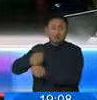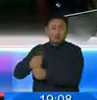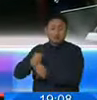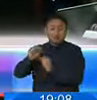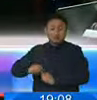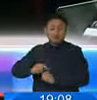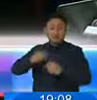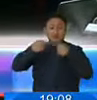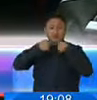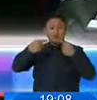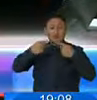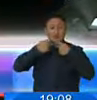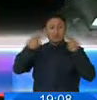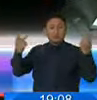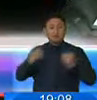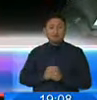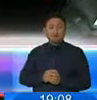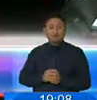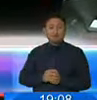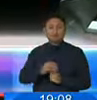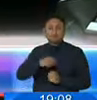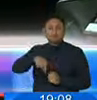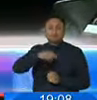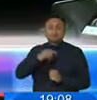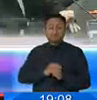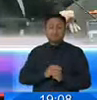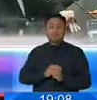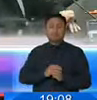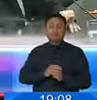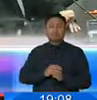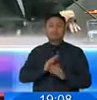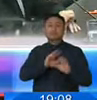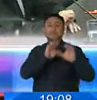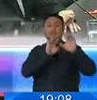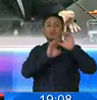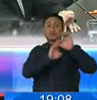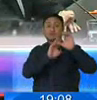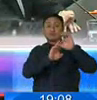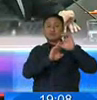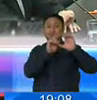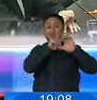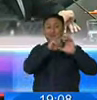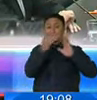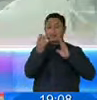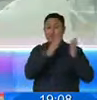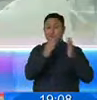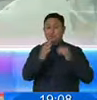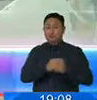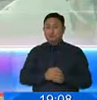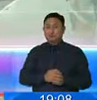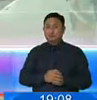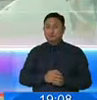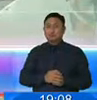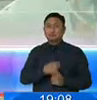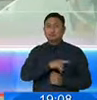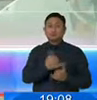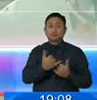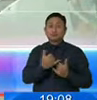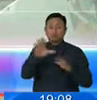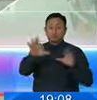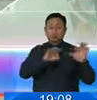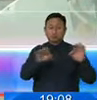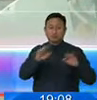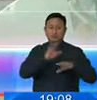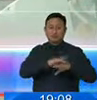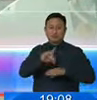la consulta popular, de la cual, entre otras cosas, el Consejo de Participación Ciudadana y Control Social Transitorio es el resultado